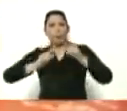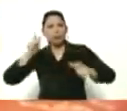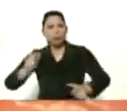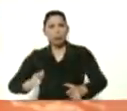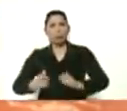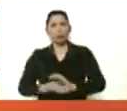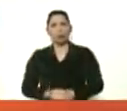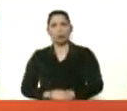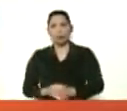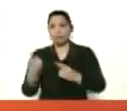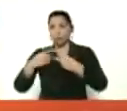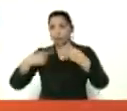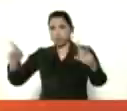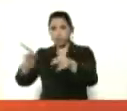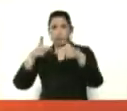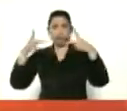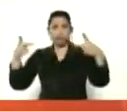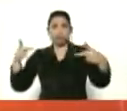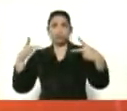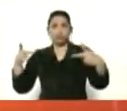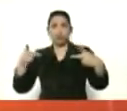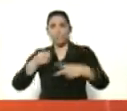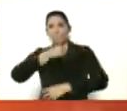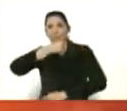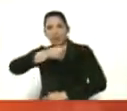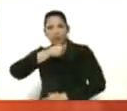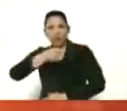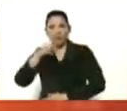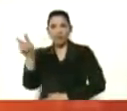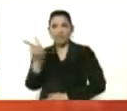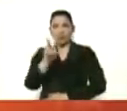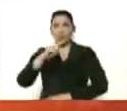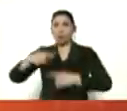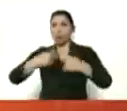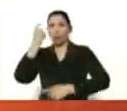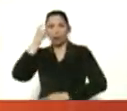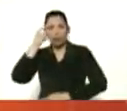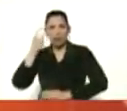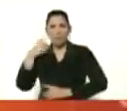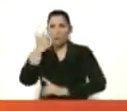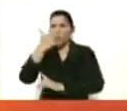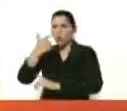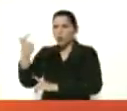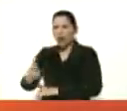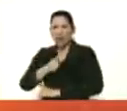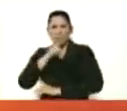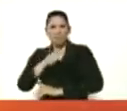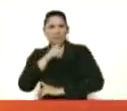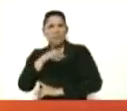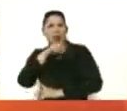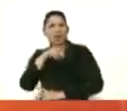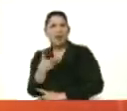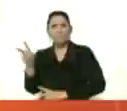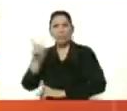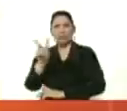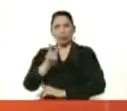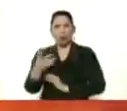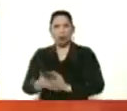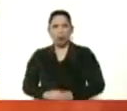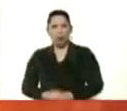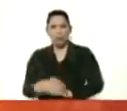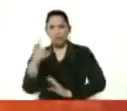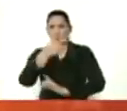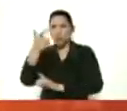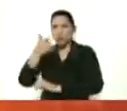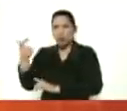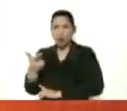AP, EFE, sus corresponsales en Venezuela, todos los días buscando mal hablar de Venezuela,